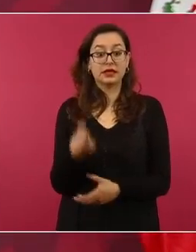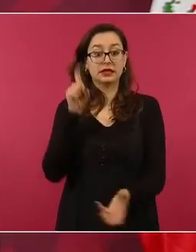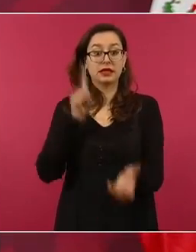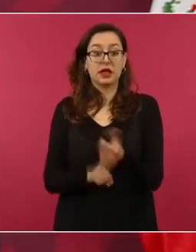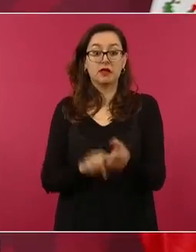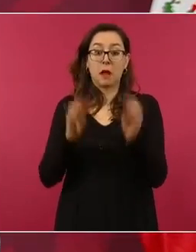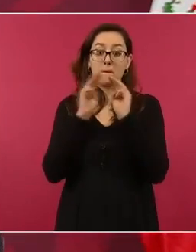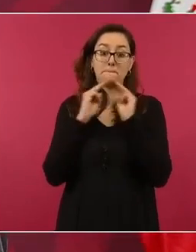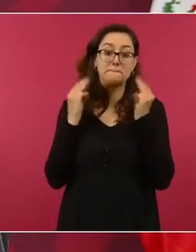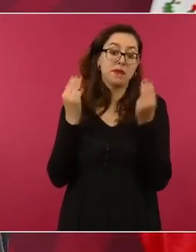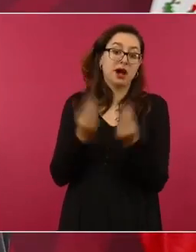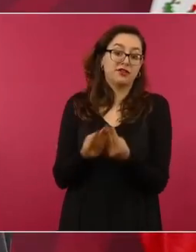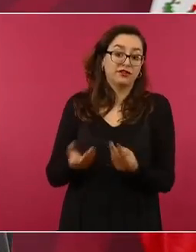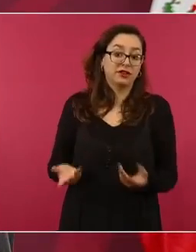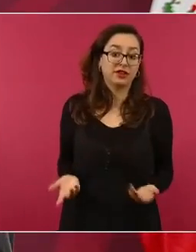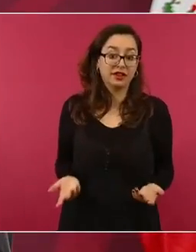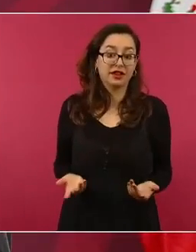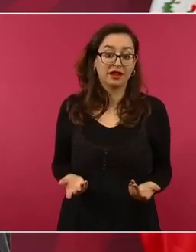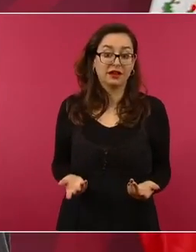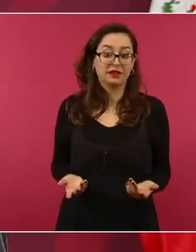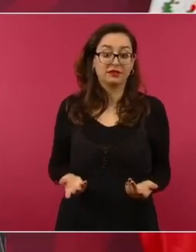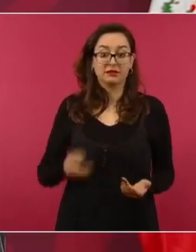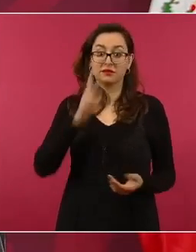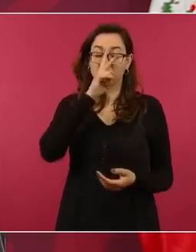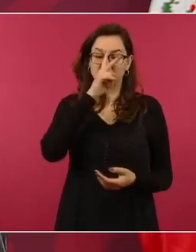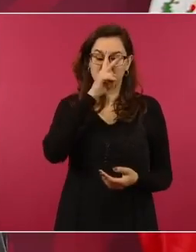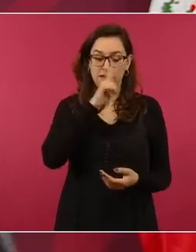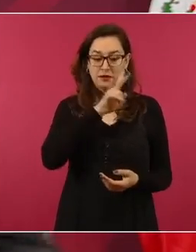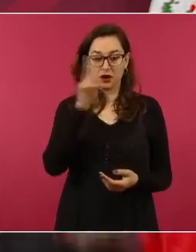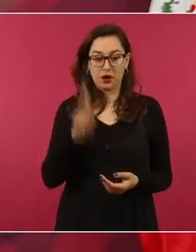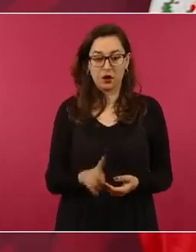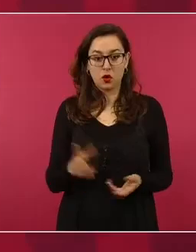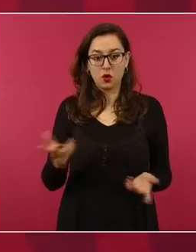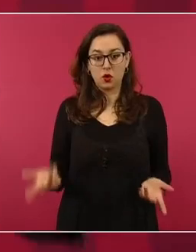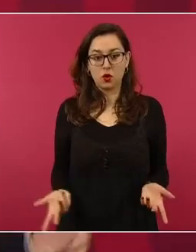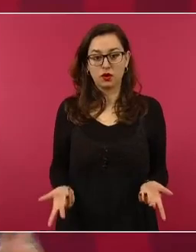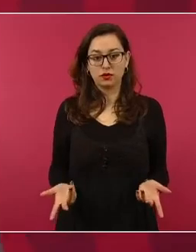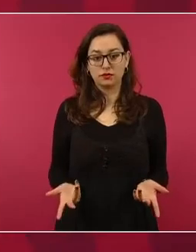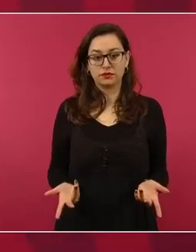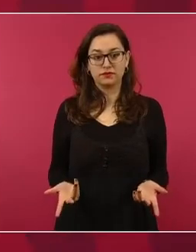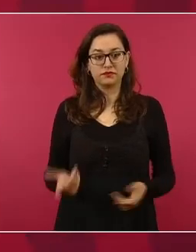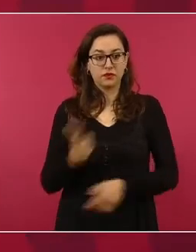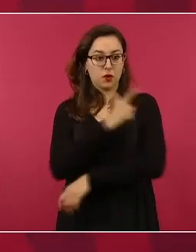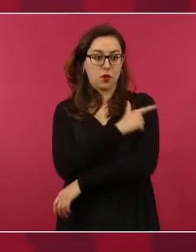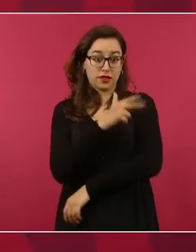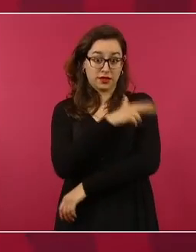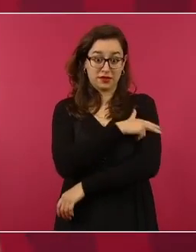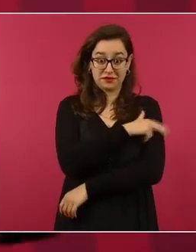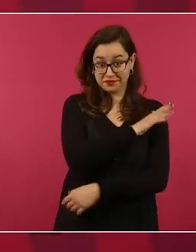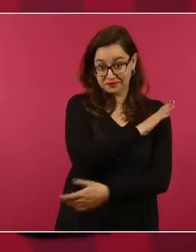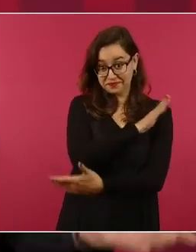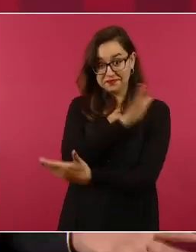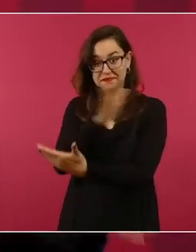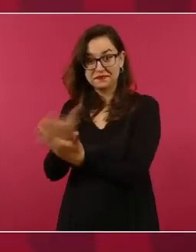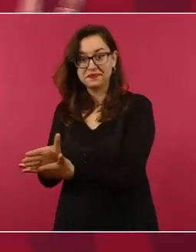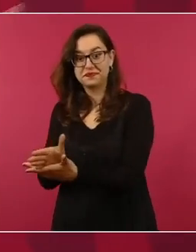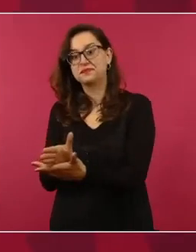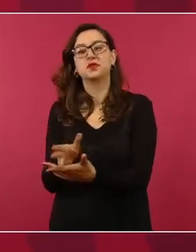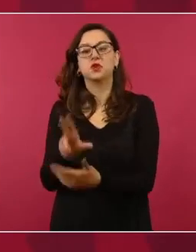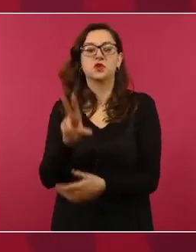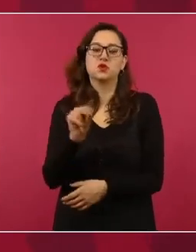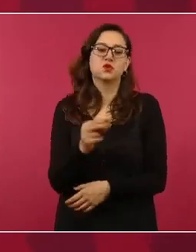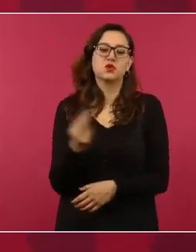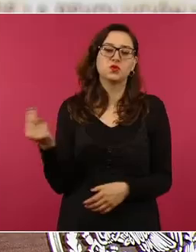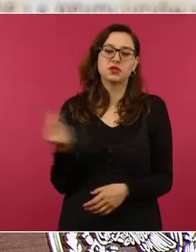y no es que participe la Guardia Nacional, no, es que le